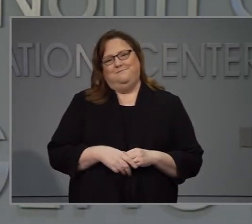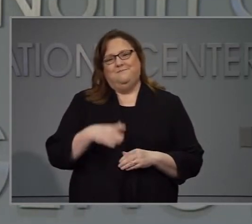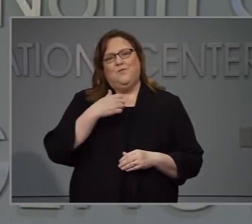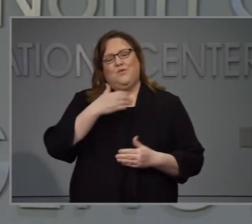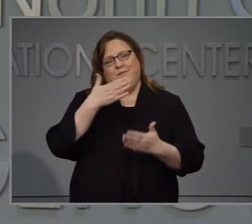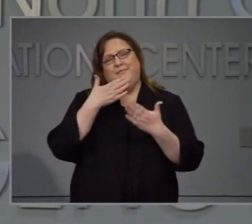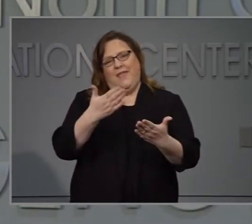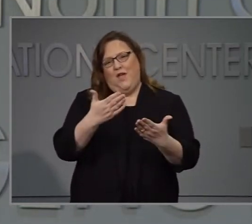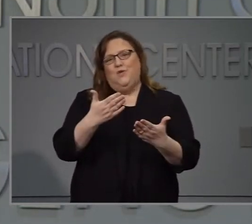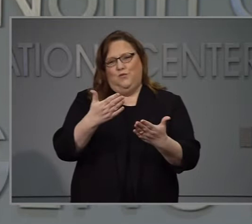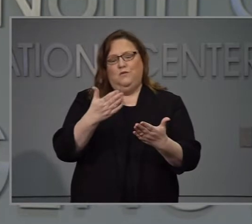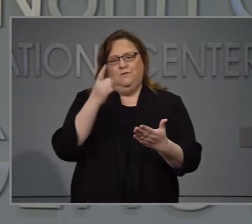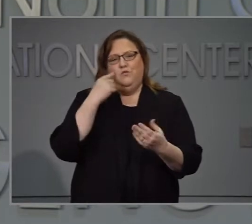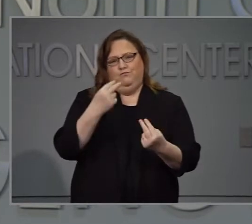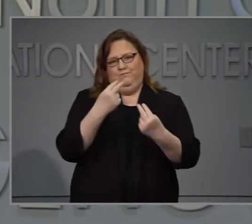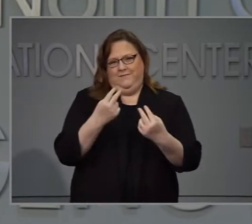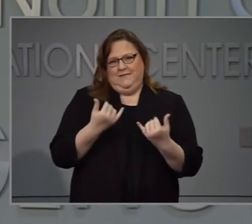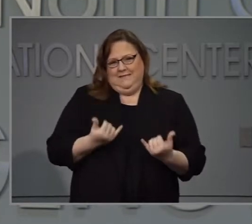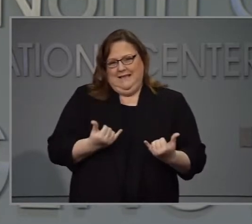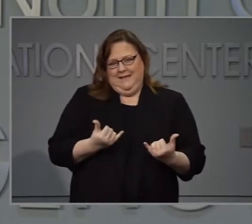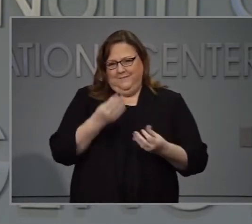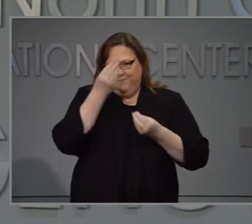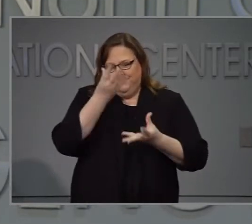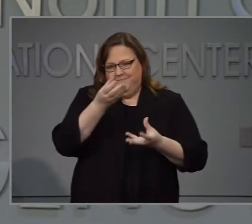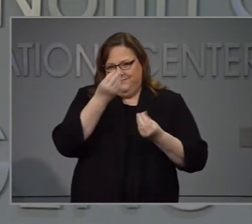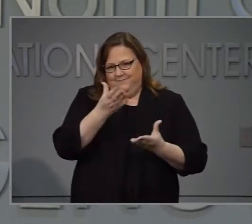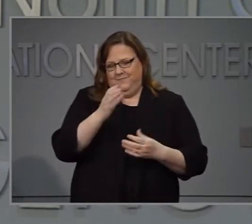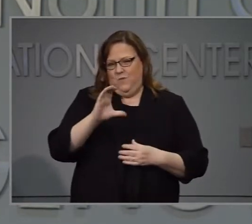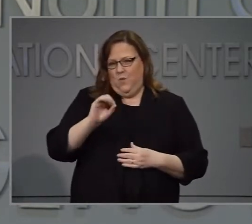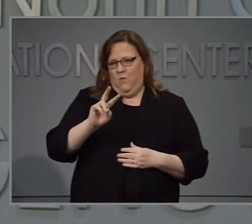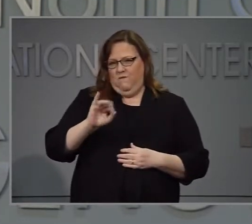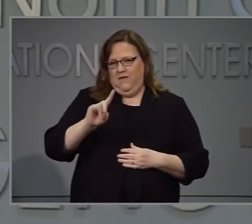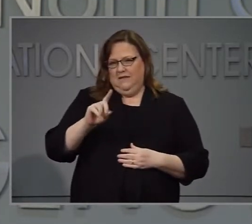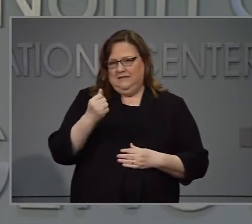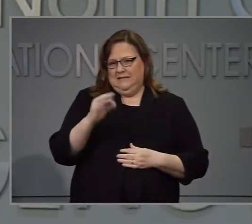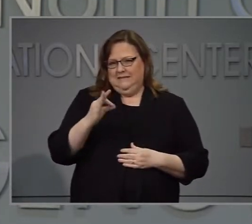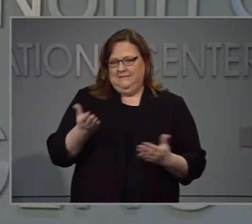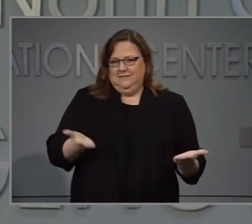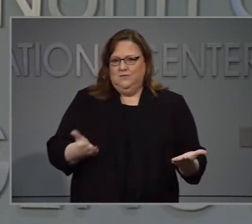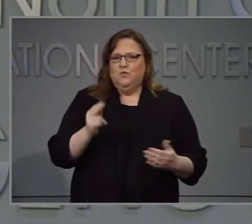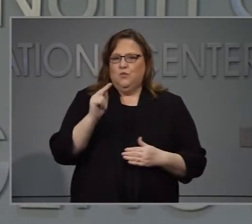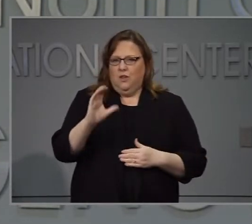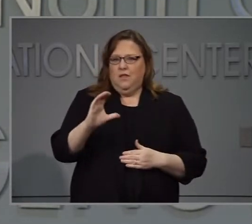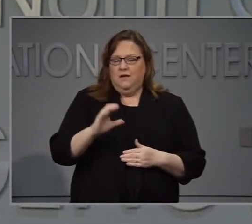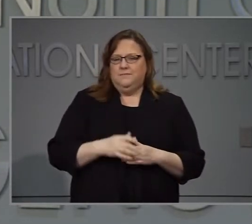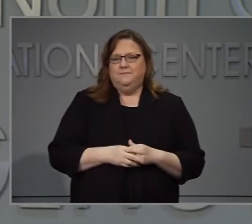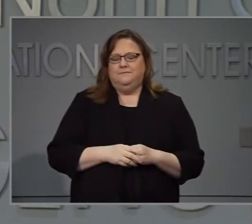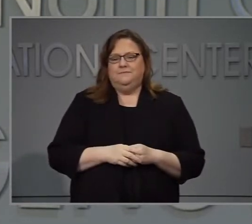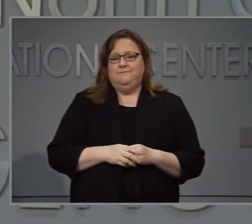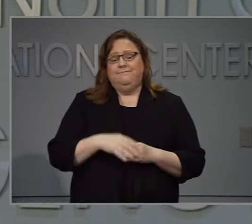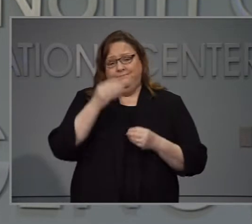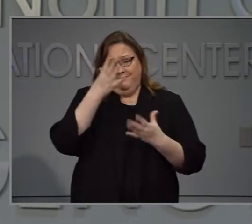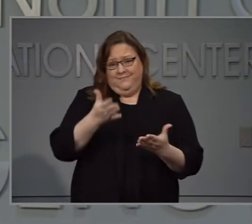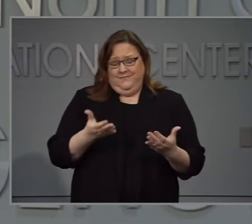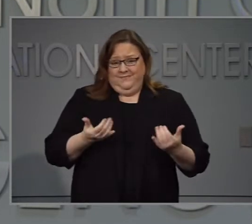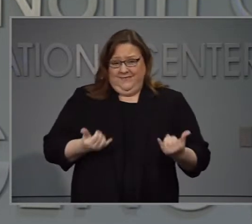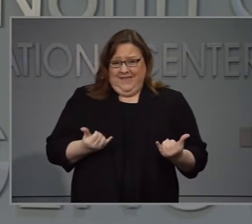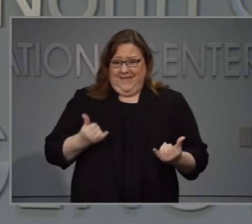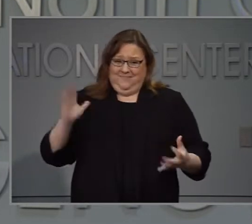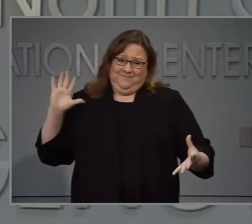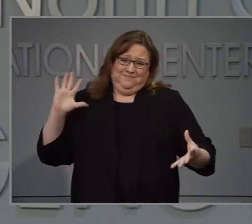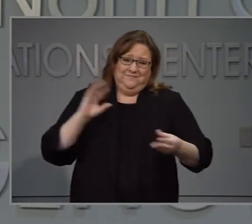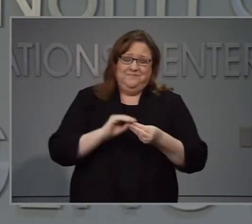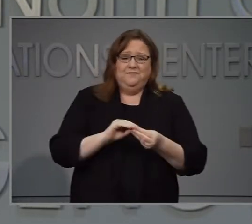quiero agradecerles por reunirse con nosotros el día de hoy acerca de las noticias de kobe 19 en carolina del norte a partir de hoy